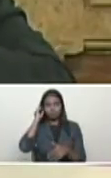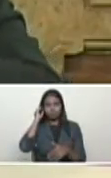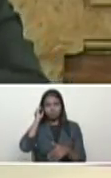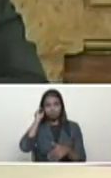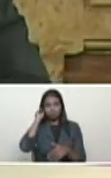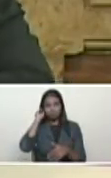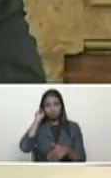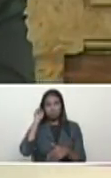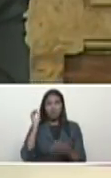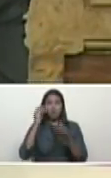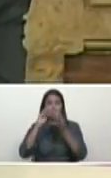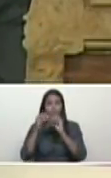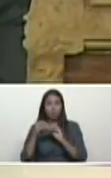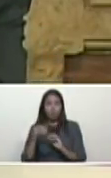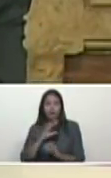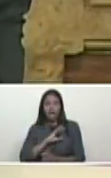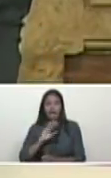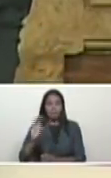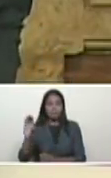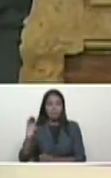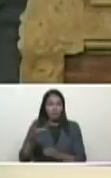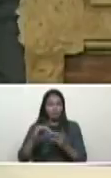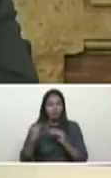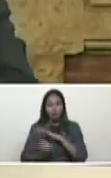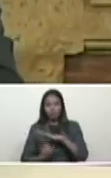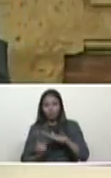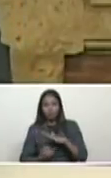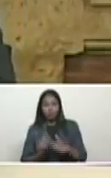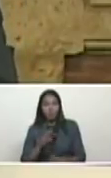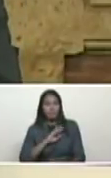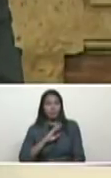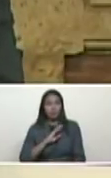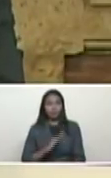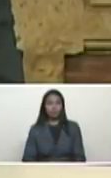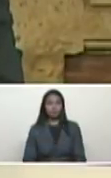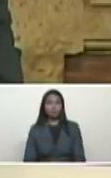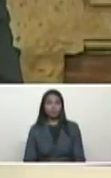mejorar al país desde cada institución desde cada poder